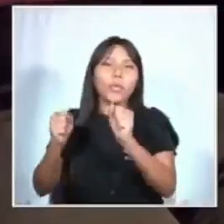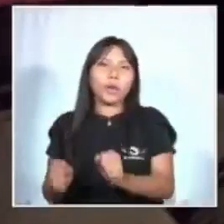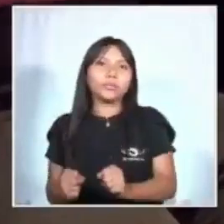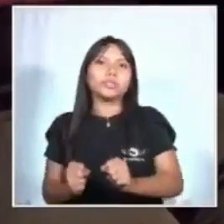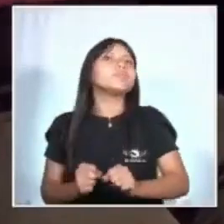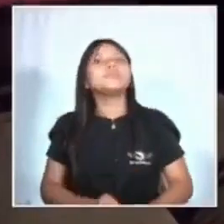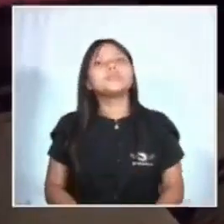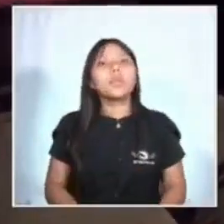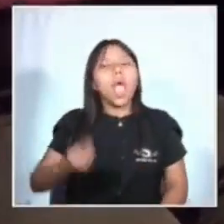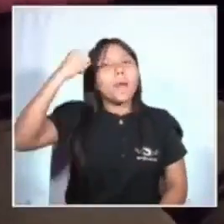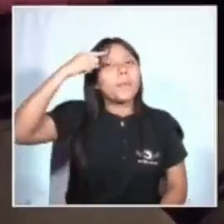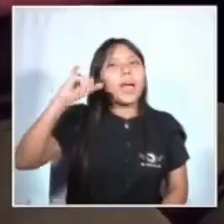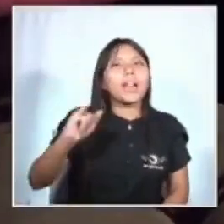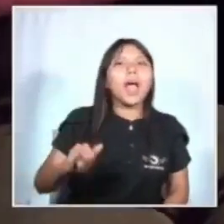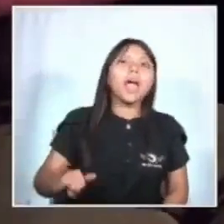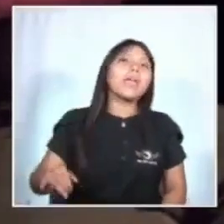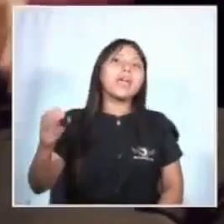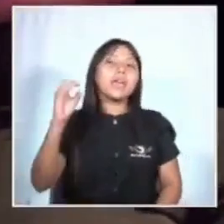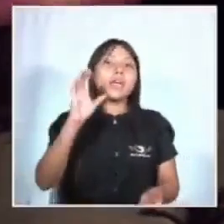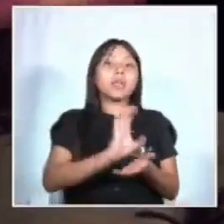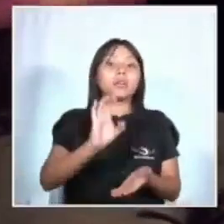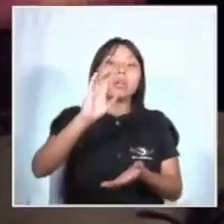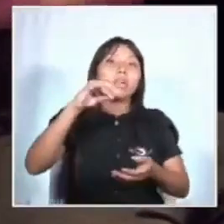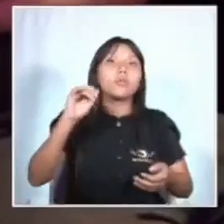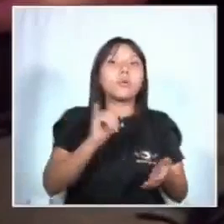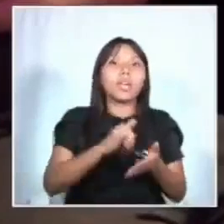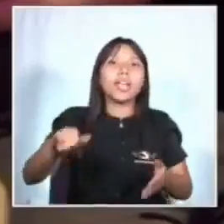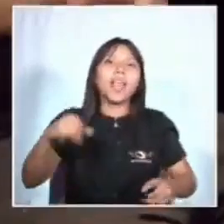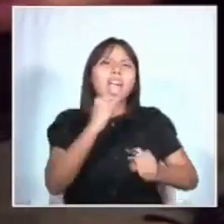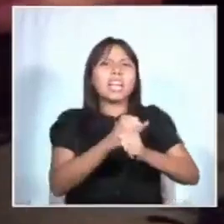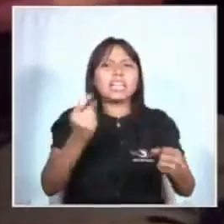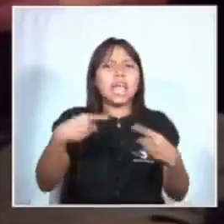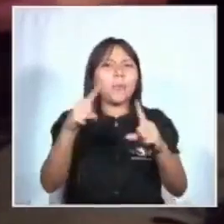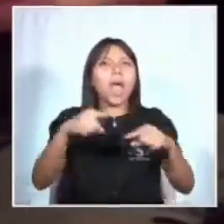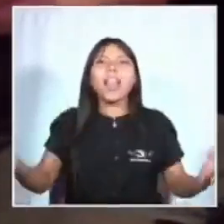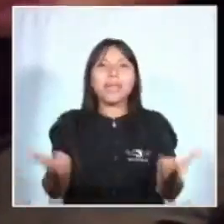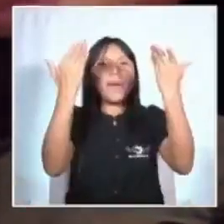estrategias para el colegio que esta iglesia va a levantar.